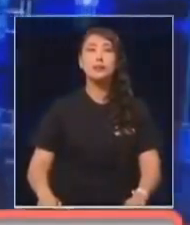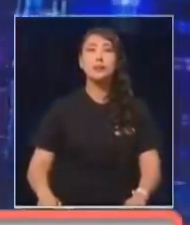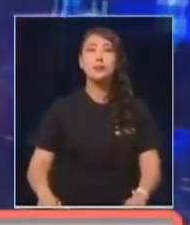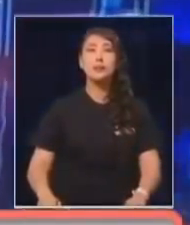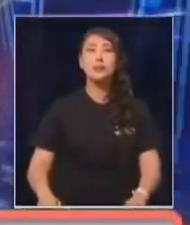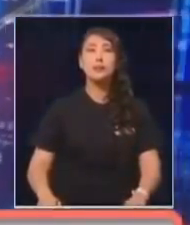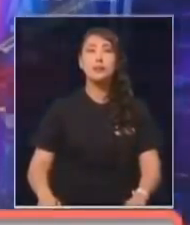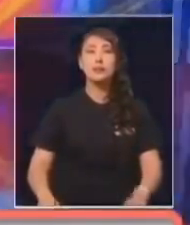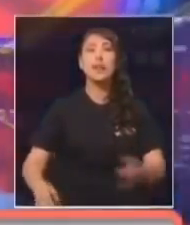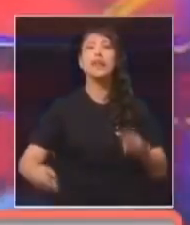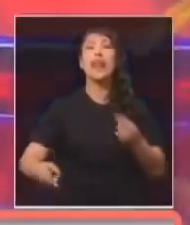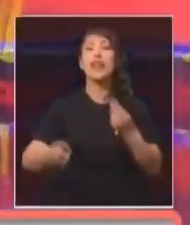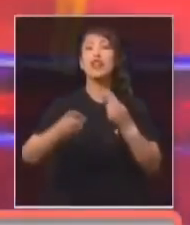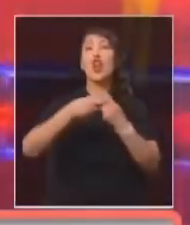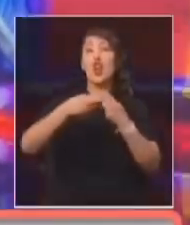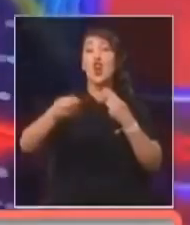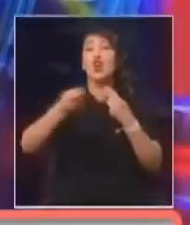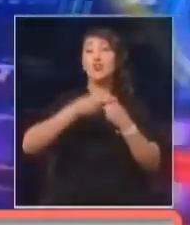¡Chica de risa!